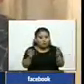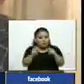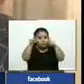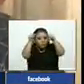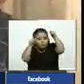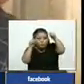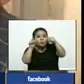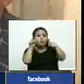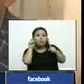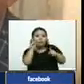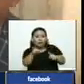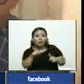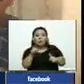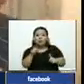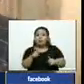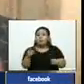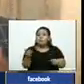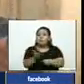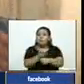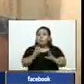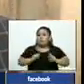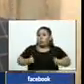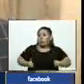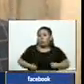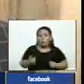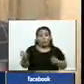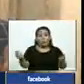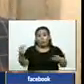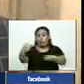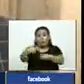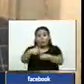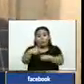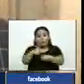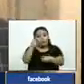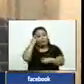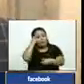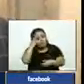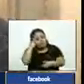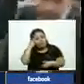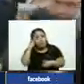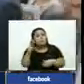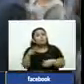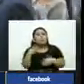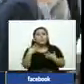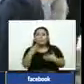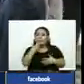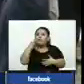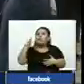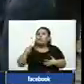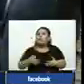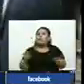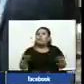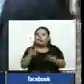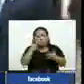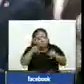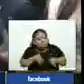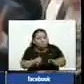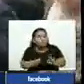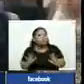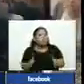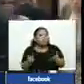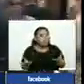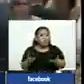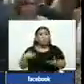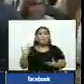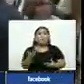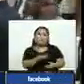ayude a que esa oposición golpista del país, esa oposición que no quiere entrar dentro del marco de la racionalidad, se atreva de verdad a buscar los canales democráticos.